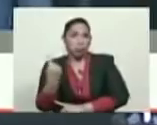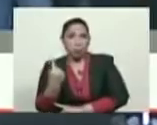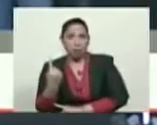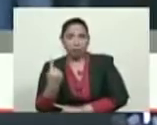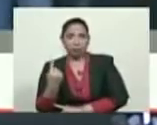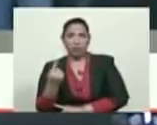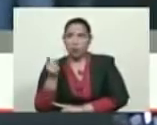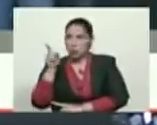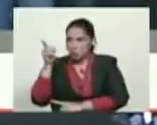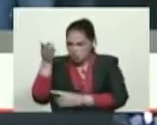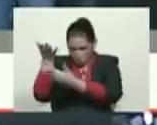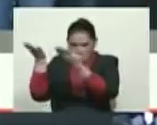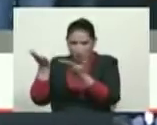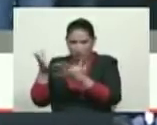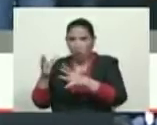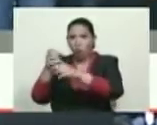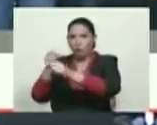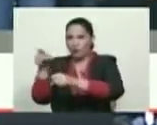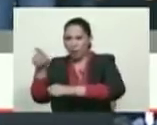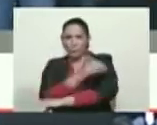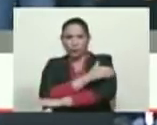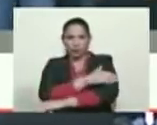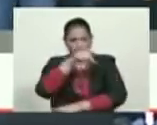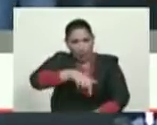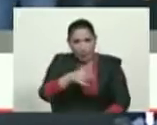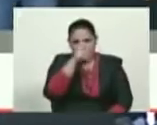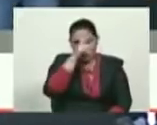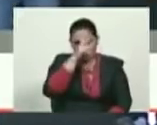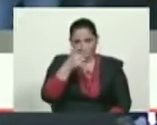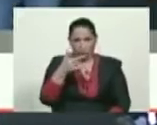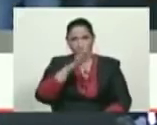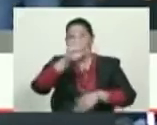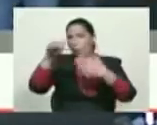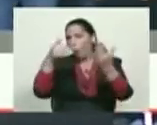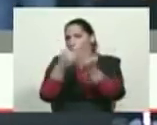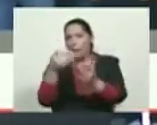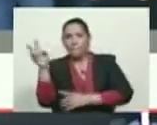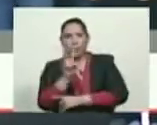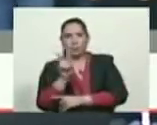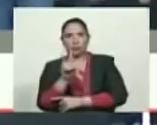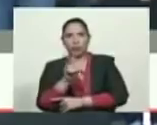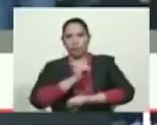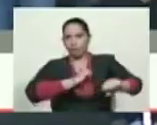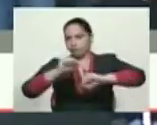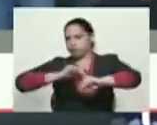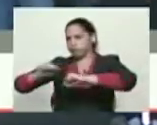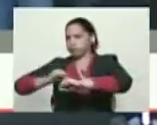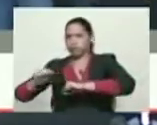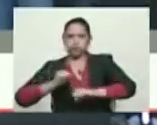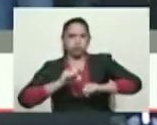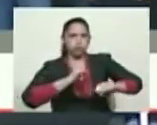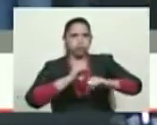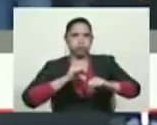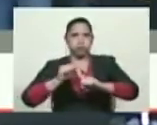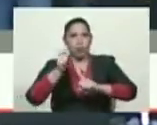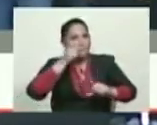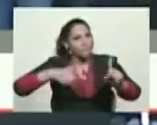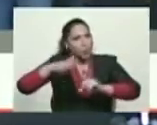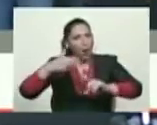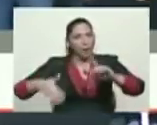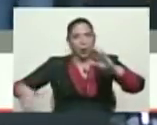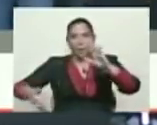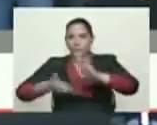ellos. Aquí en Falcón, como en toda Venezuela, movilizaciones por todos lados, el pueblo en la